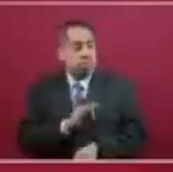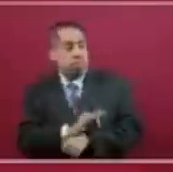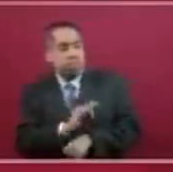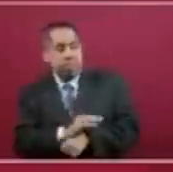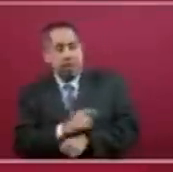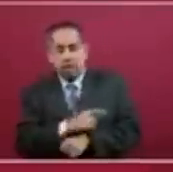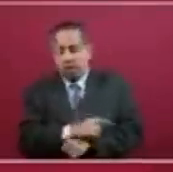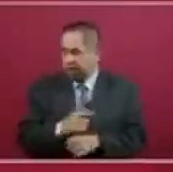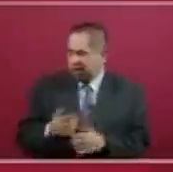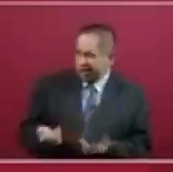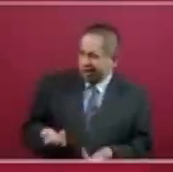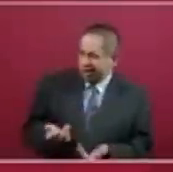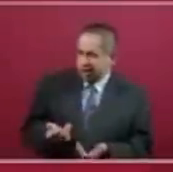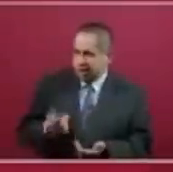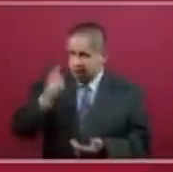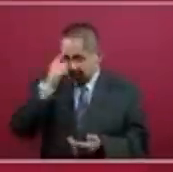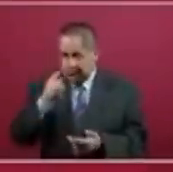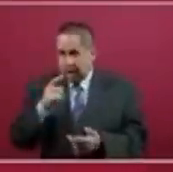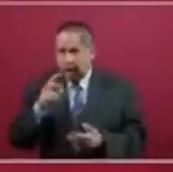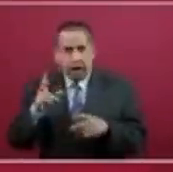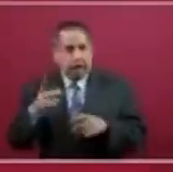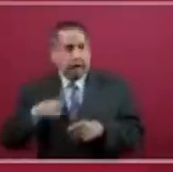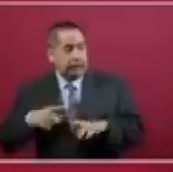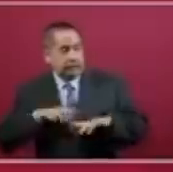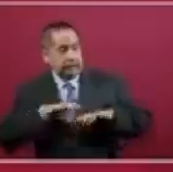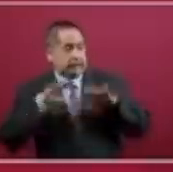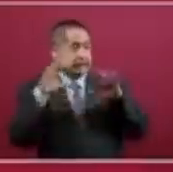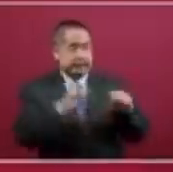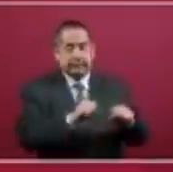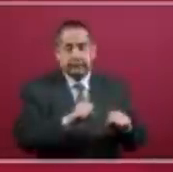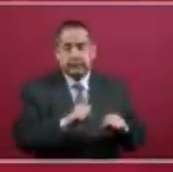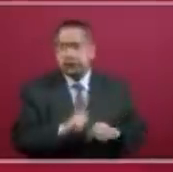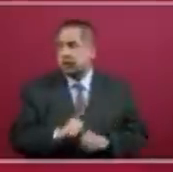pudieran detener a